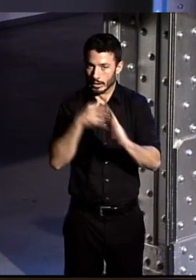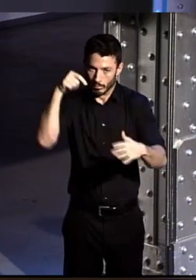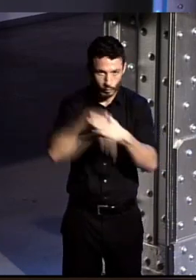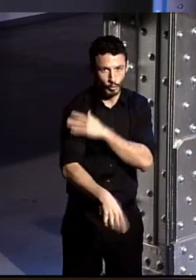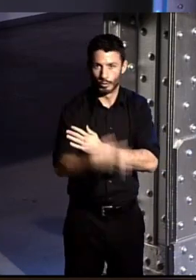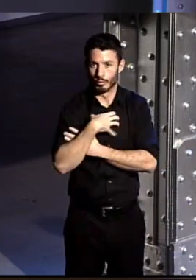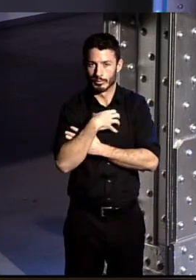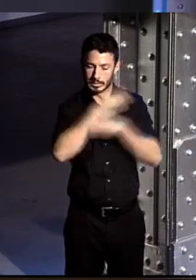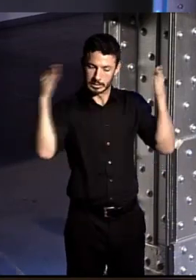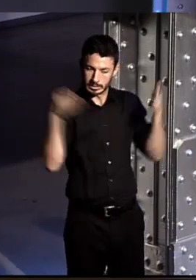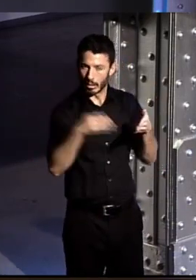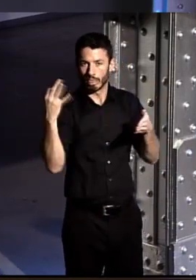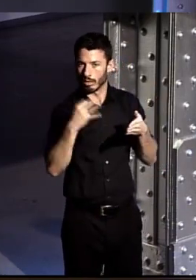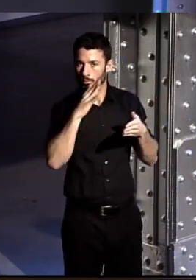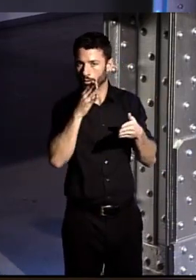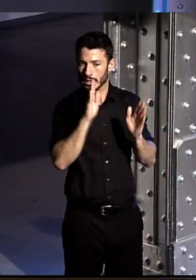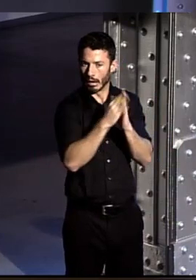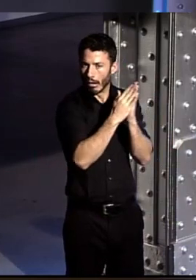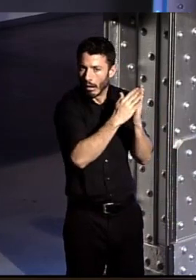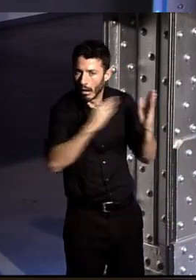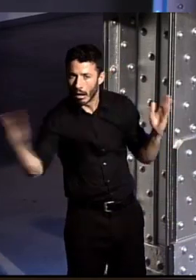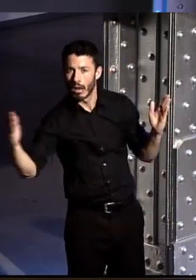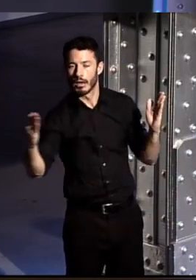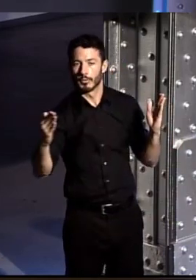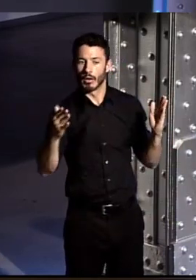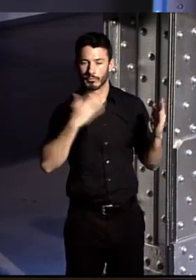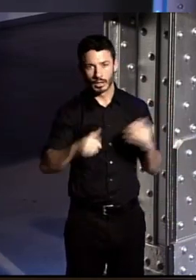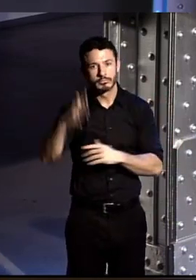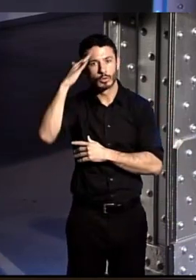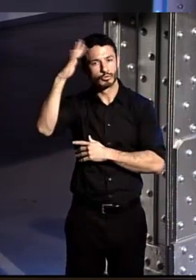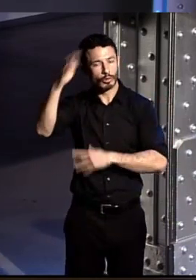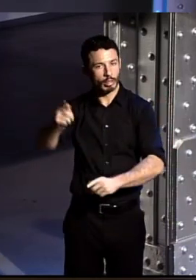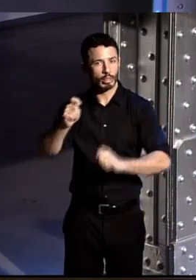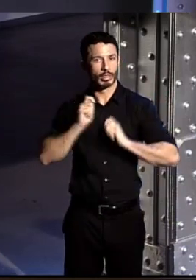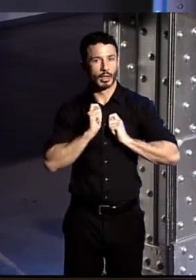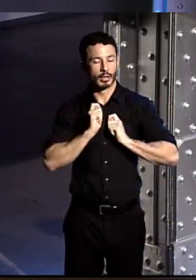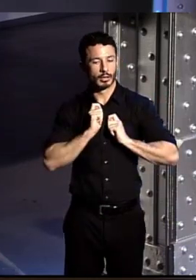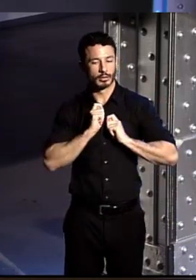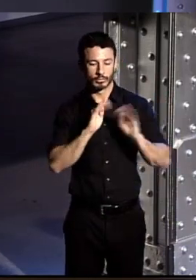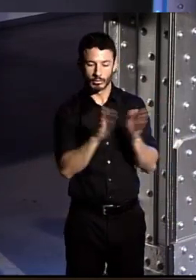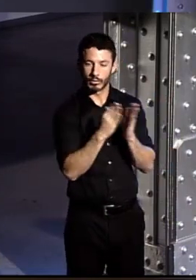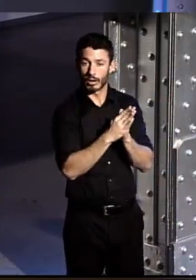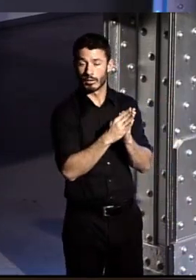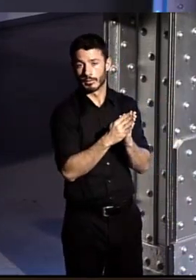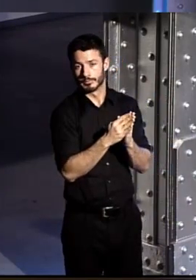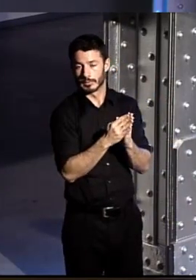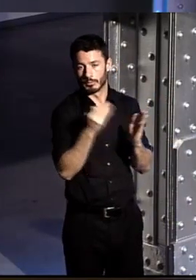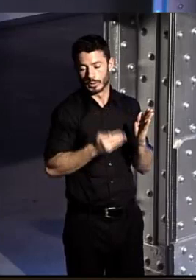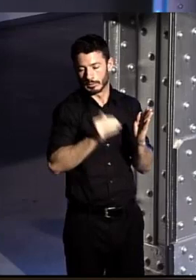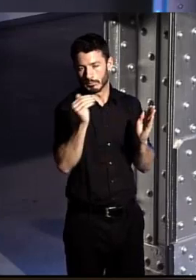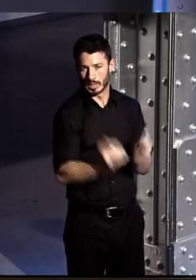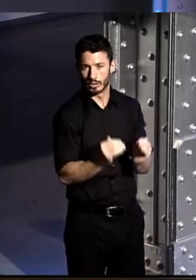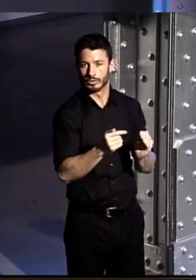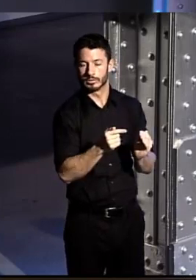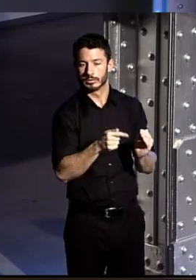mira, me voy a concentrar porque esto es infinito, y me hizo muchísima ilusión encontrar una obra menor que es Mistress Oranican, que es